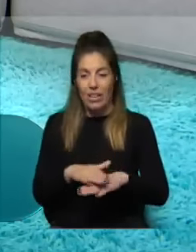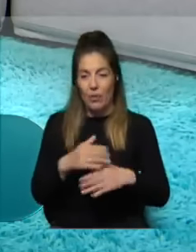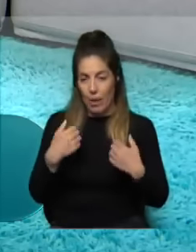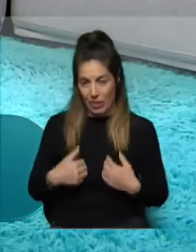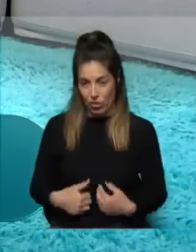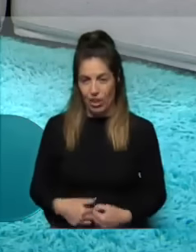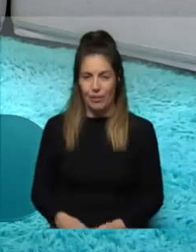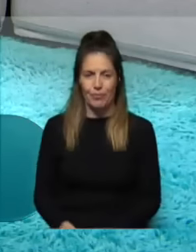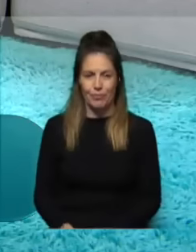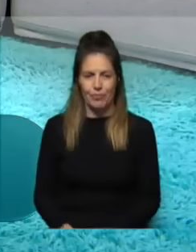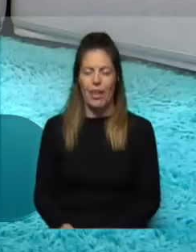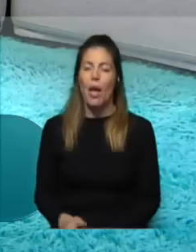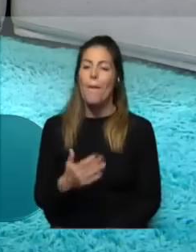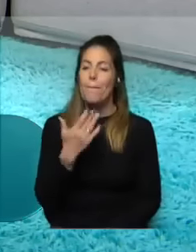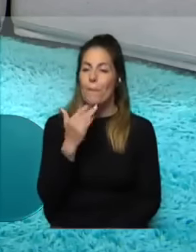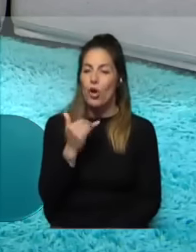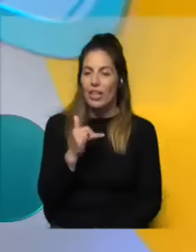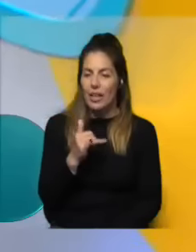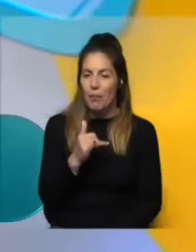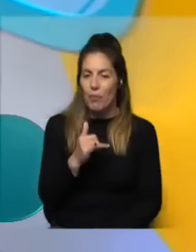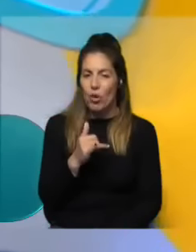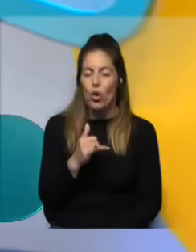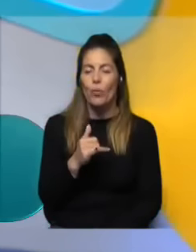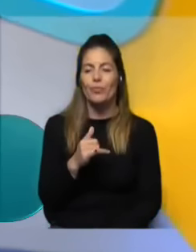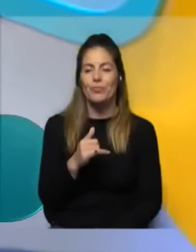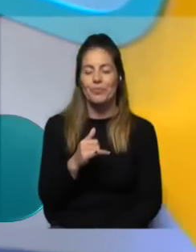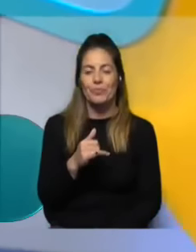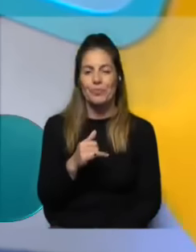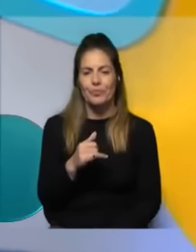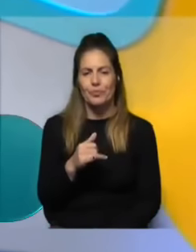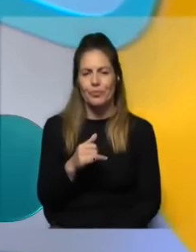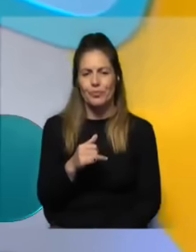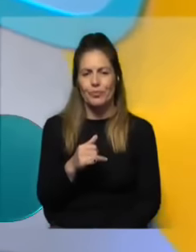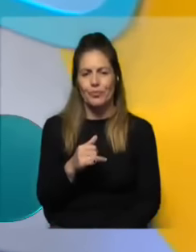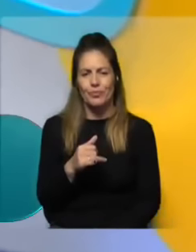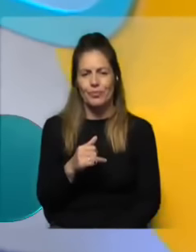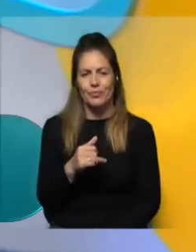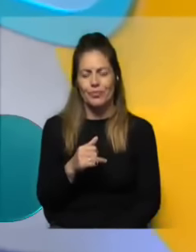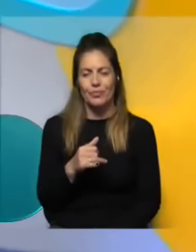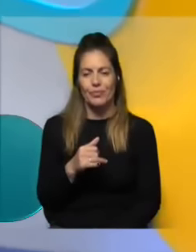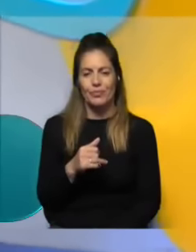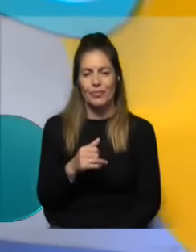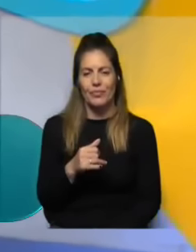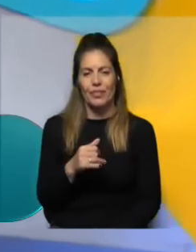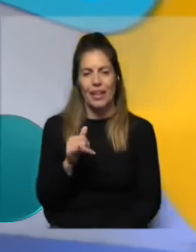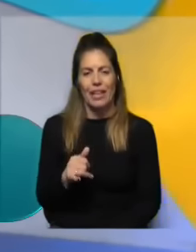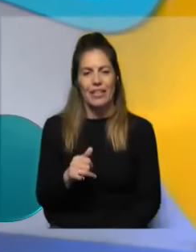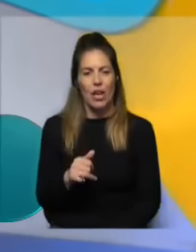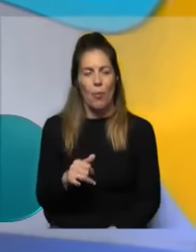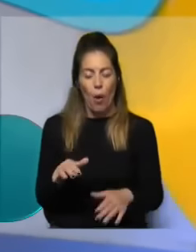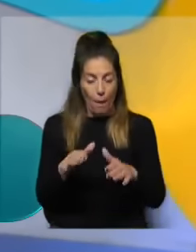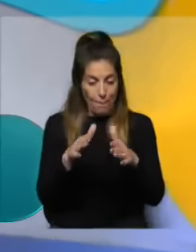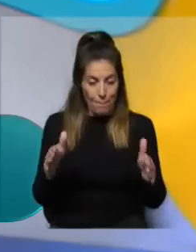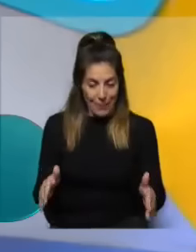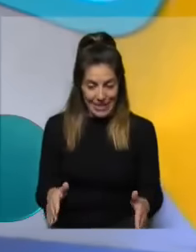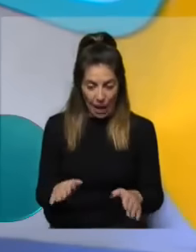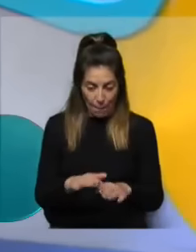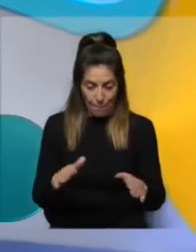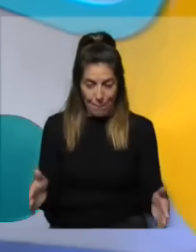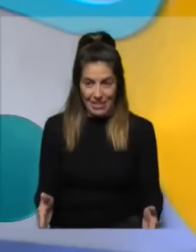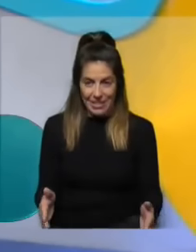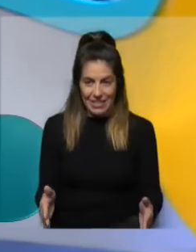¿Ah? Y por ejemplo, también cuando hay... Mirá qué boludo. No, decime. Hay como mesas, ratonas sobre todo,